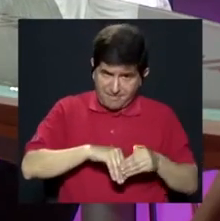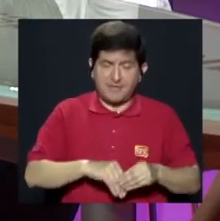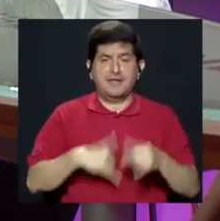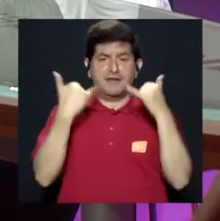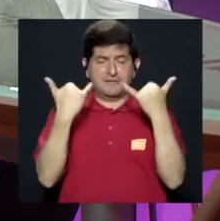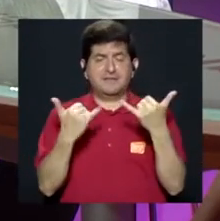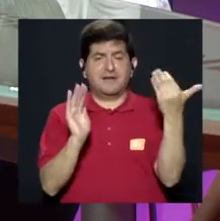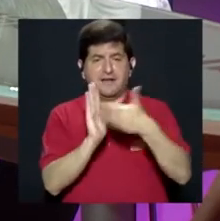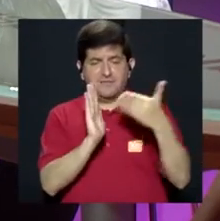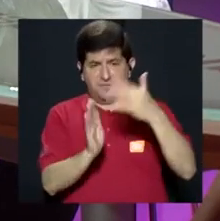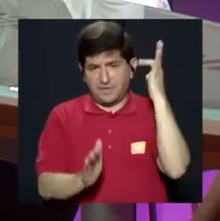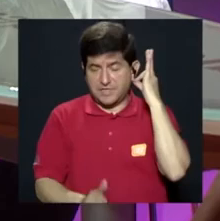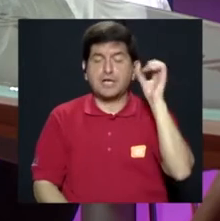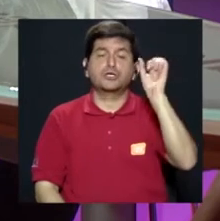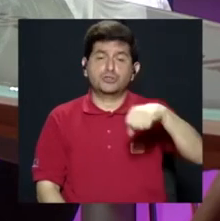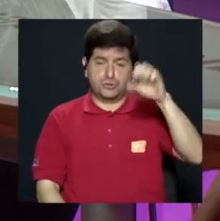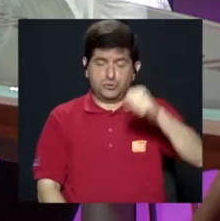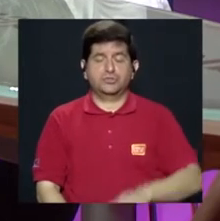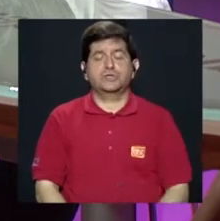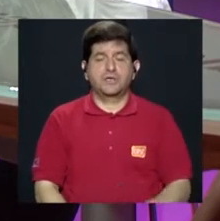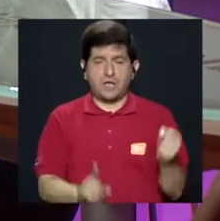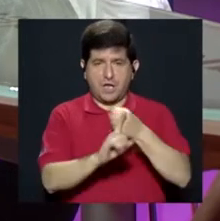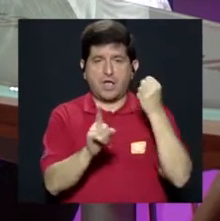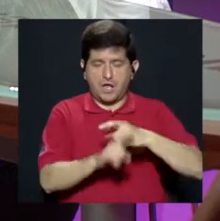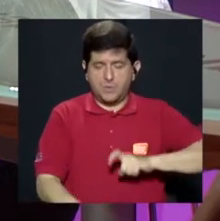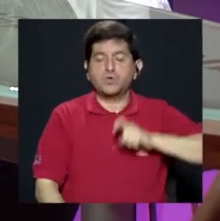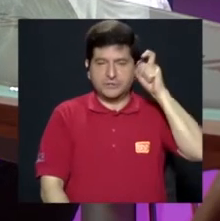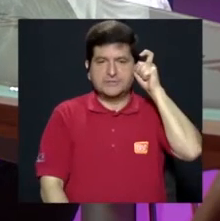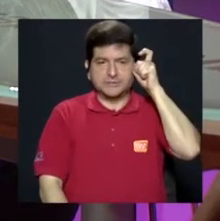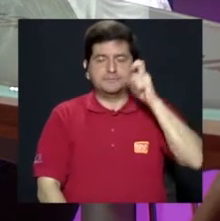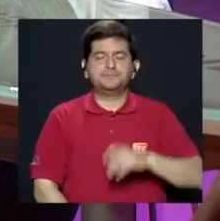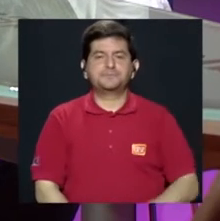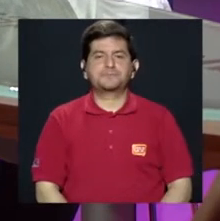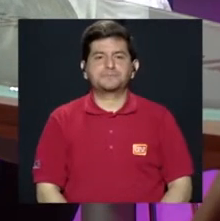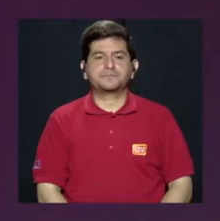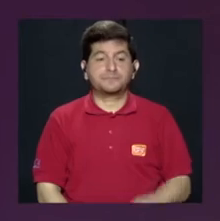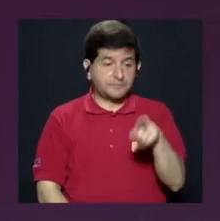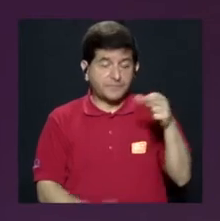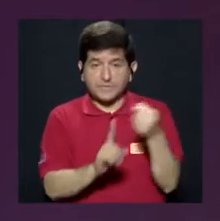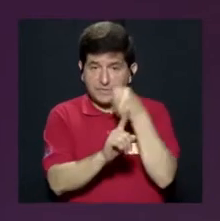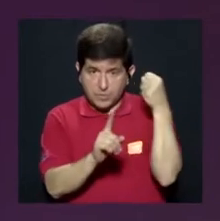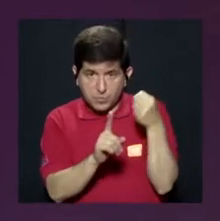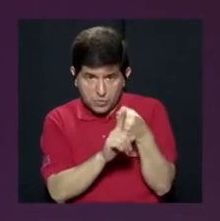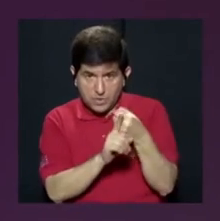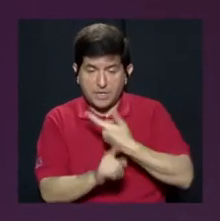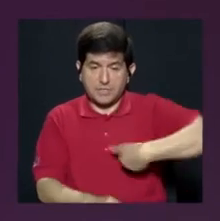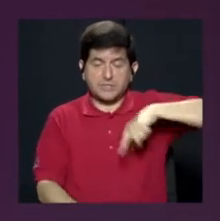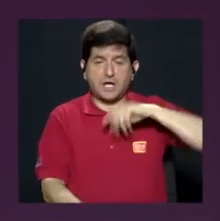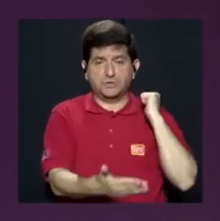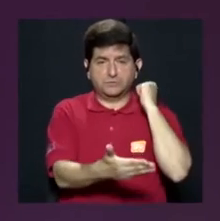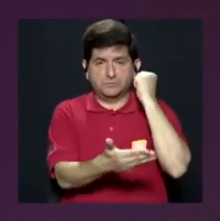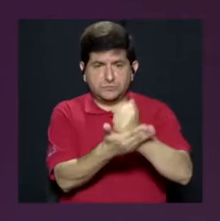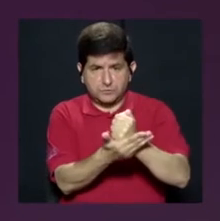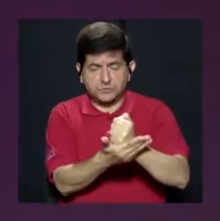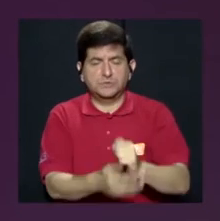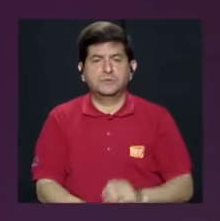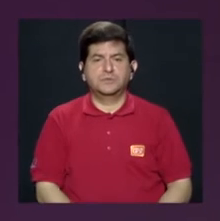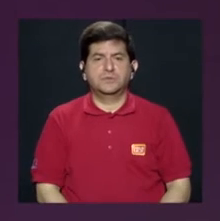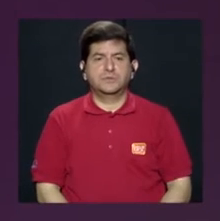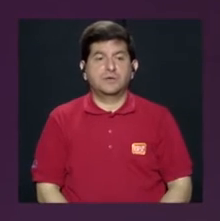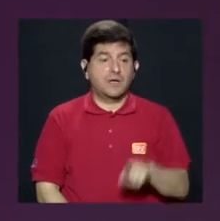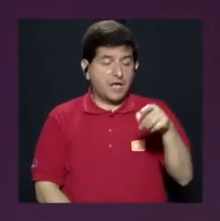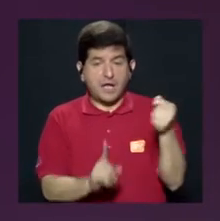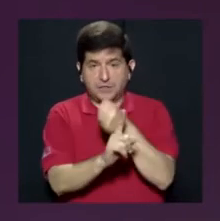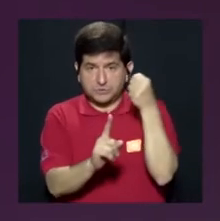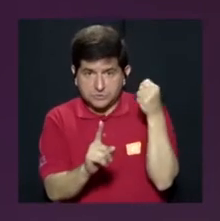que las mujeres viven? Claro, es una violencia de género, claro que sí. Esta violencia nos está marcando a las mujeres, y esta